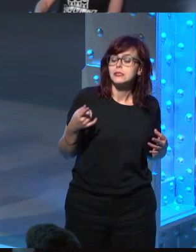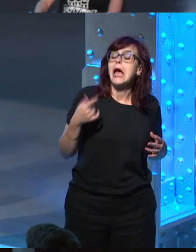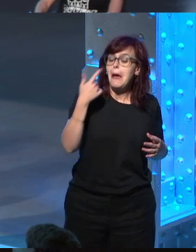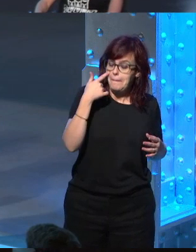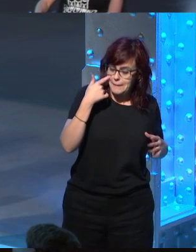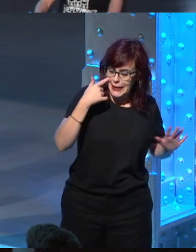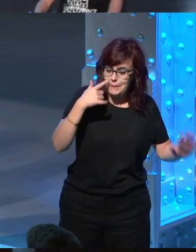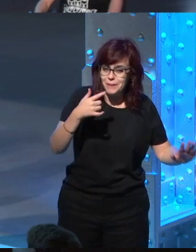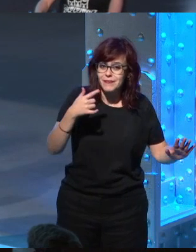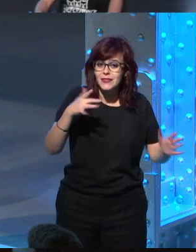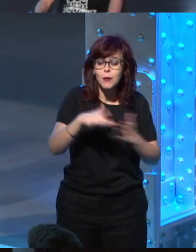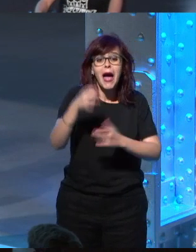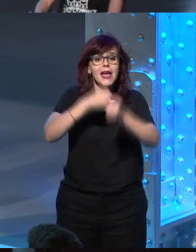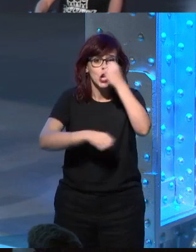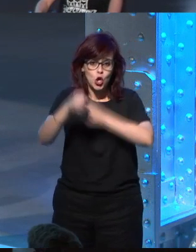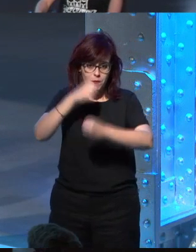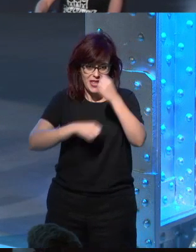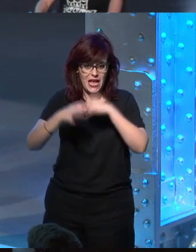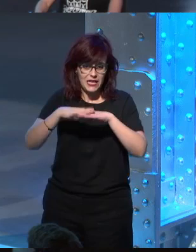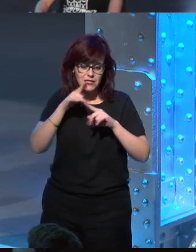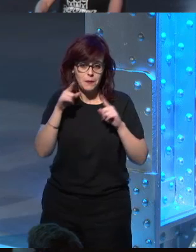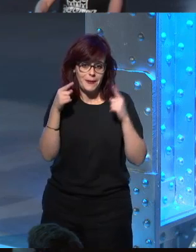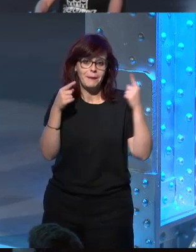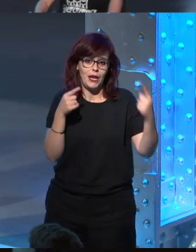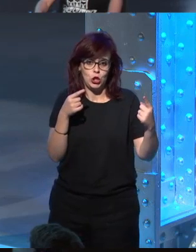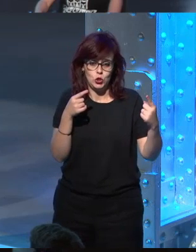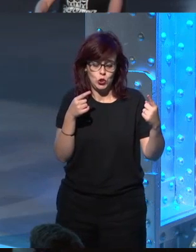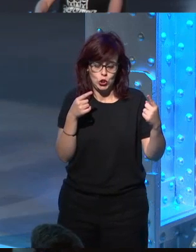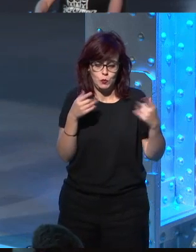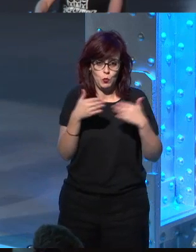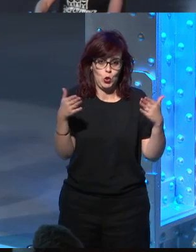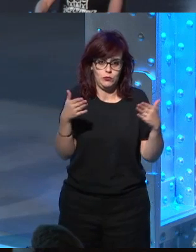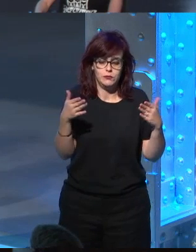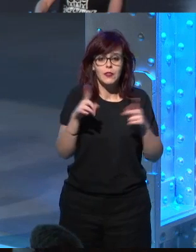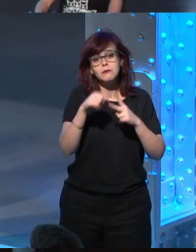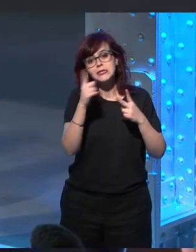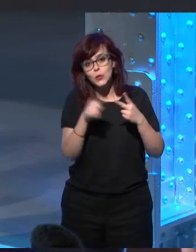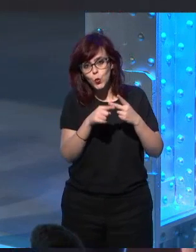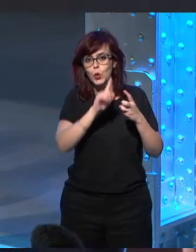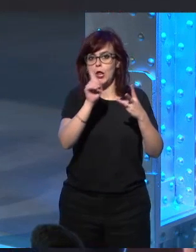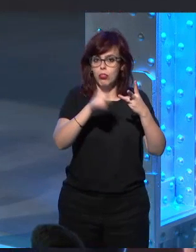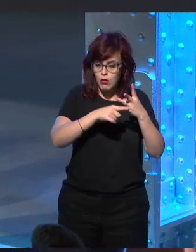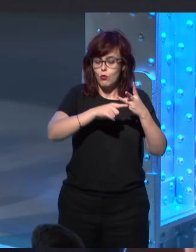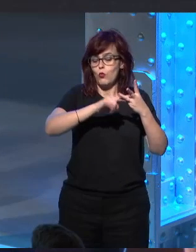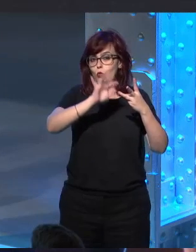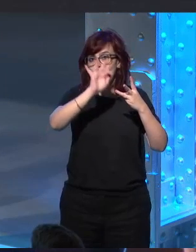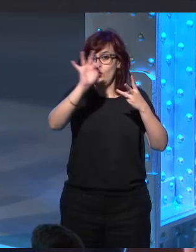cosa. De economía escribí ese, el primero, que fue muy bien. Luego el segundo, luego el tercero. Y un día